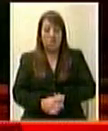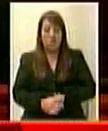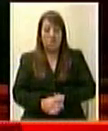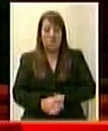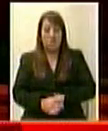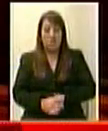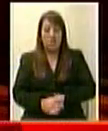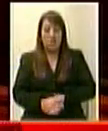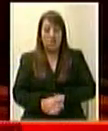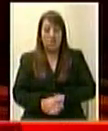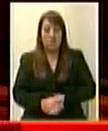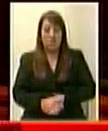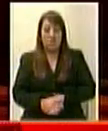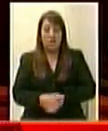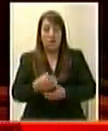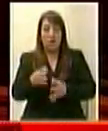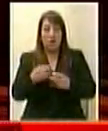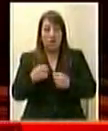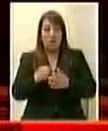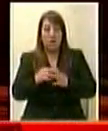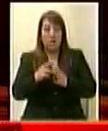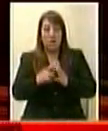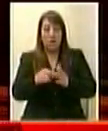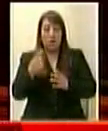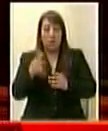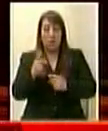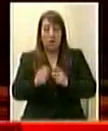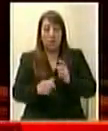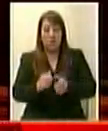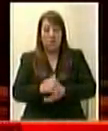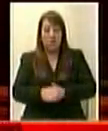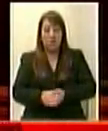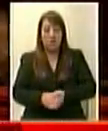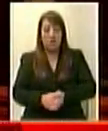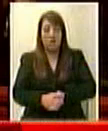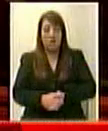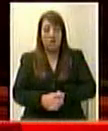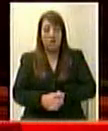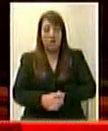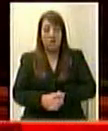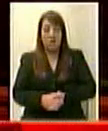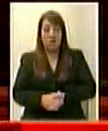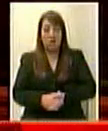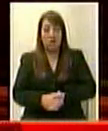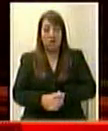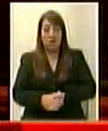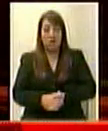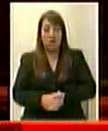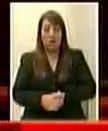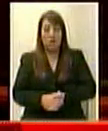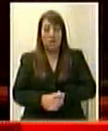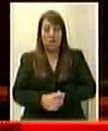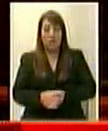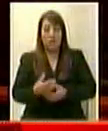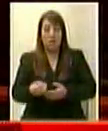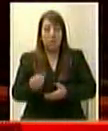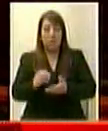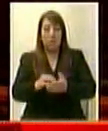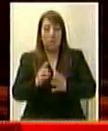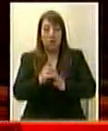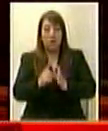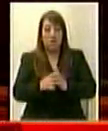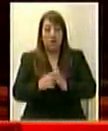señalan adecuar el registro único de víctimas, donde hay que establecer que ya hay un